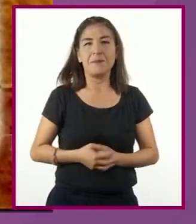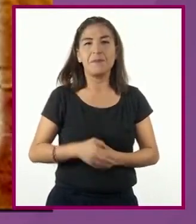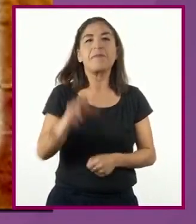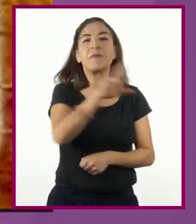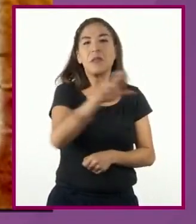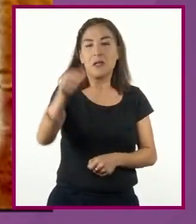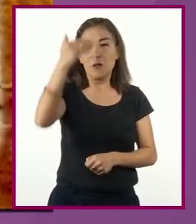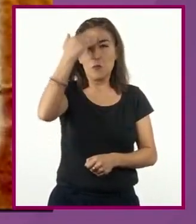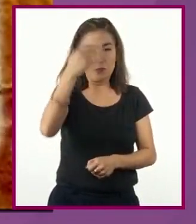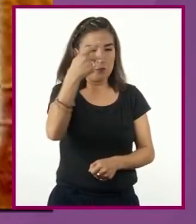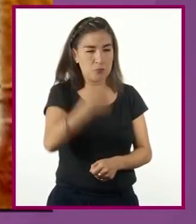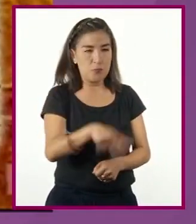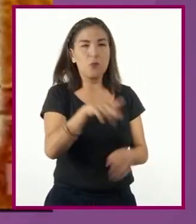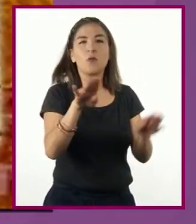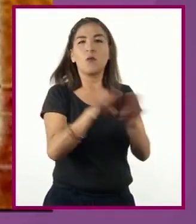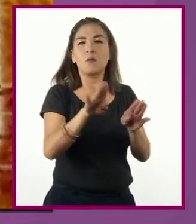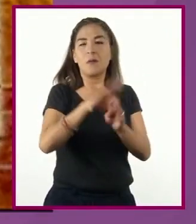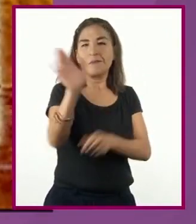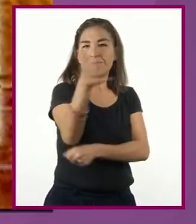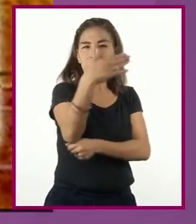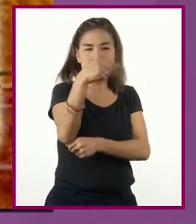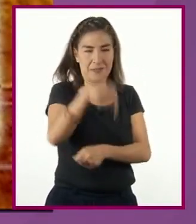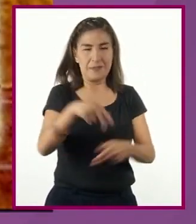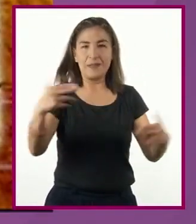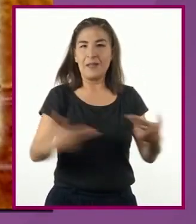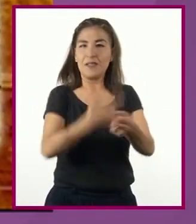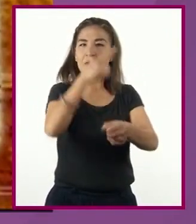Reconocer los símbolos que nos identifican como nación.